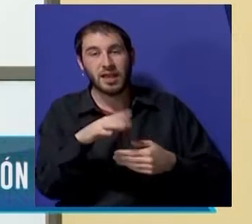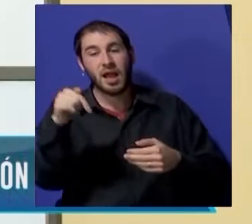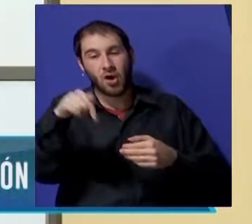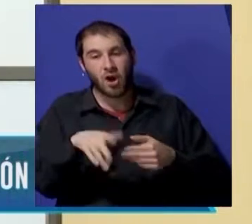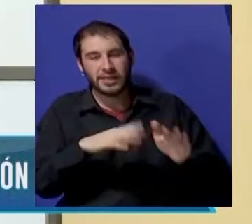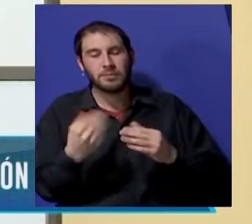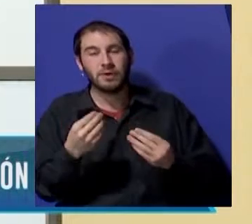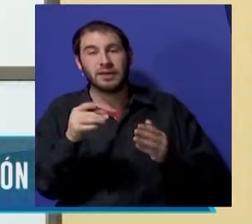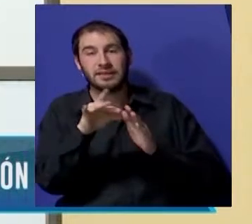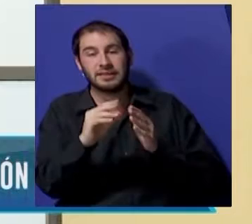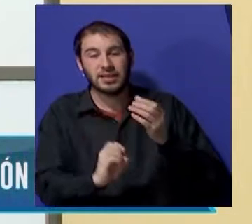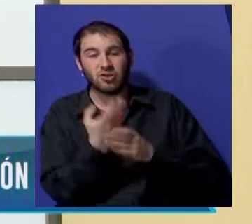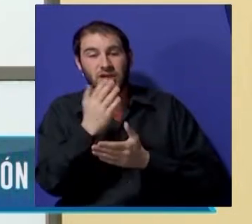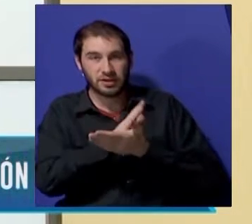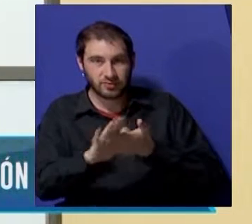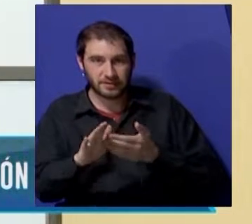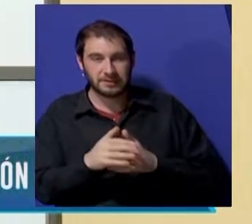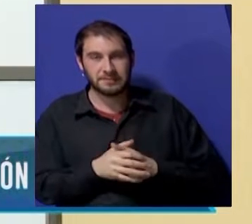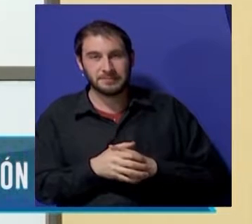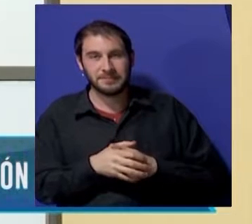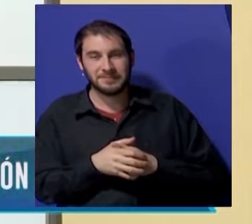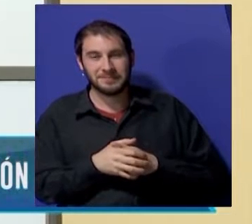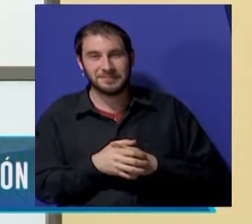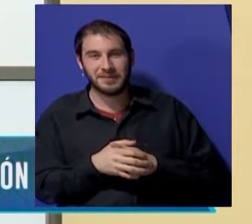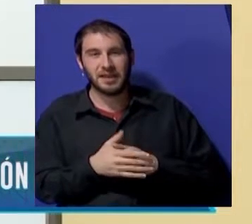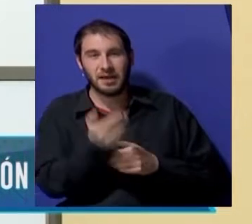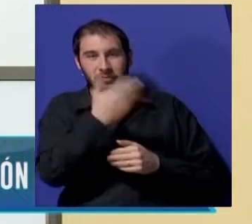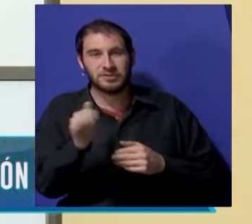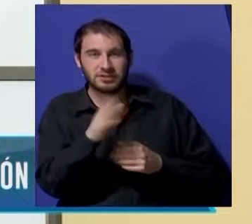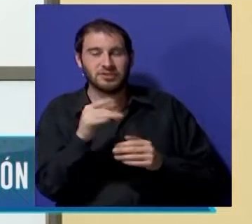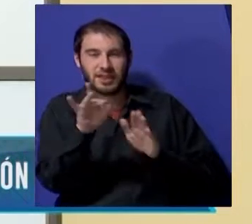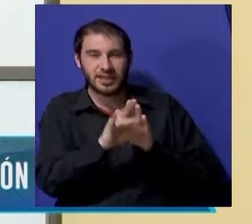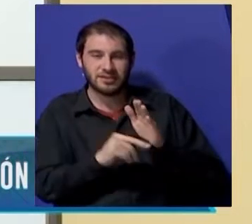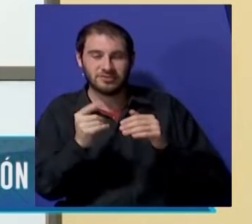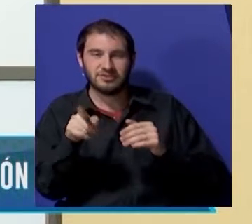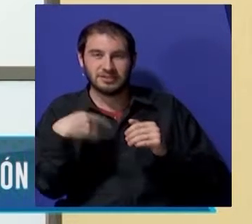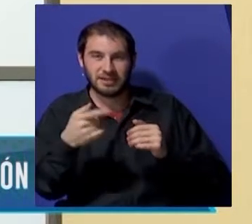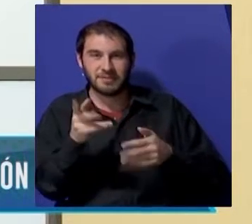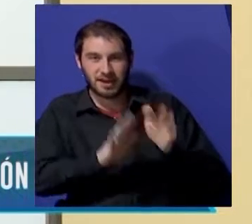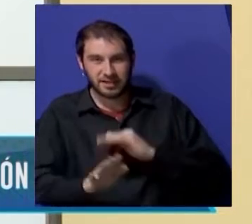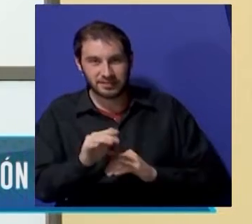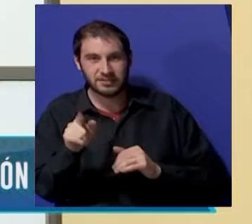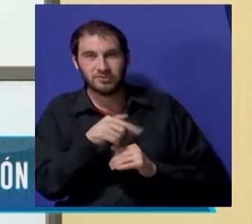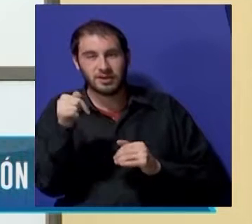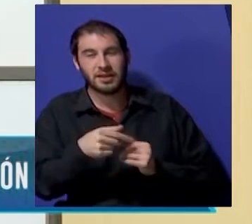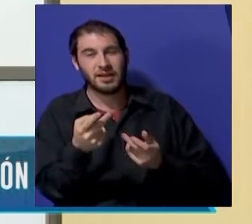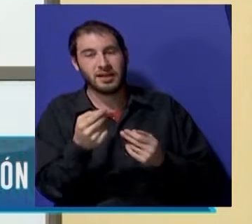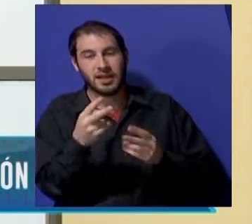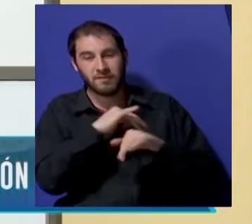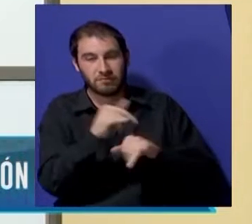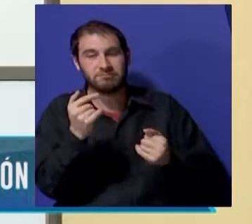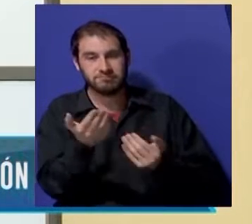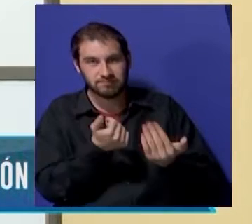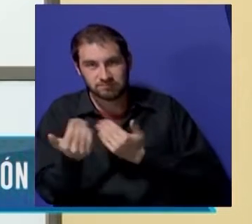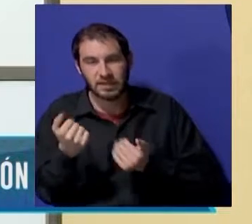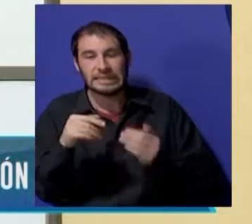a partir de las nuevas tecnologías. Creo que todos estamos produciendo datos todo el tiempo, claro, y estamos consumiendo información todo el